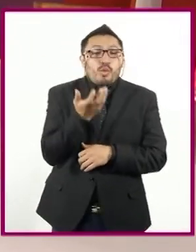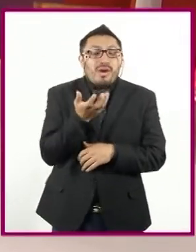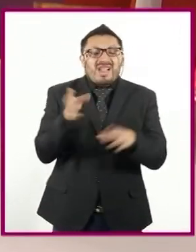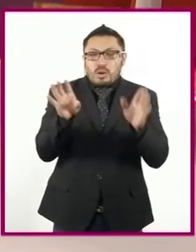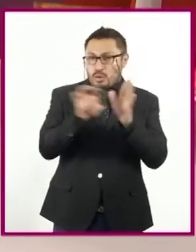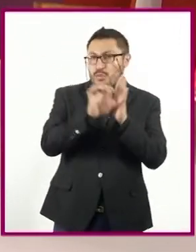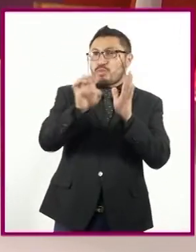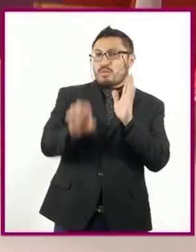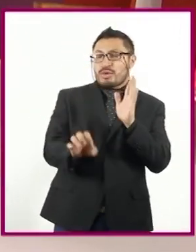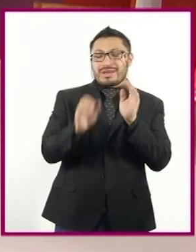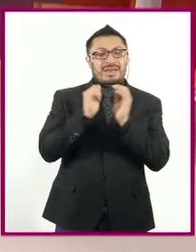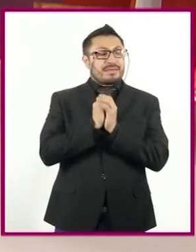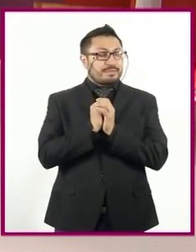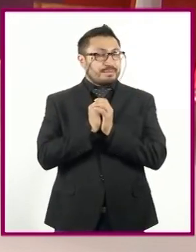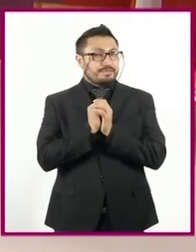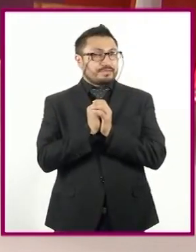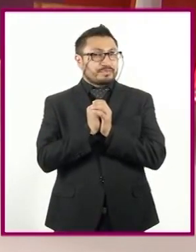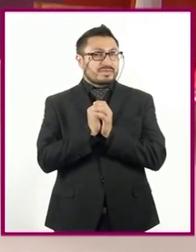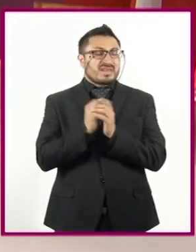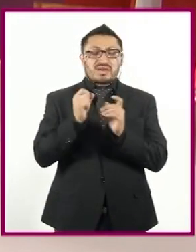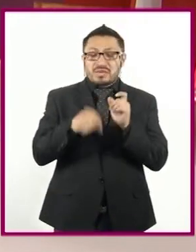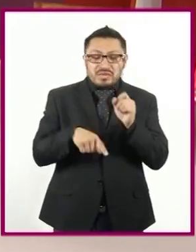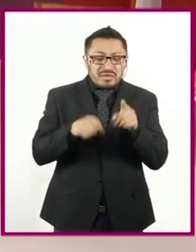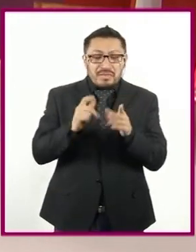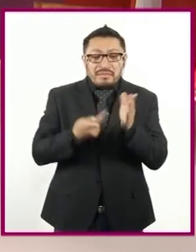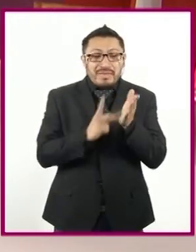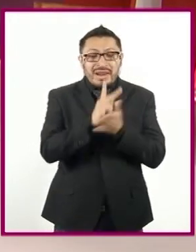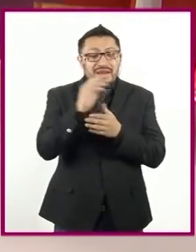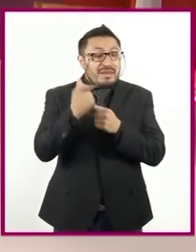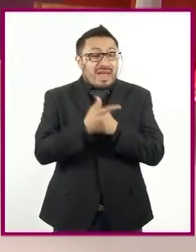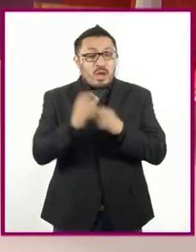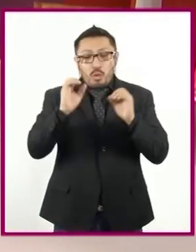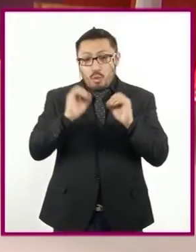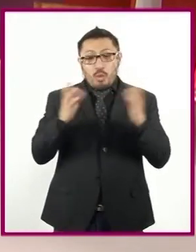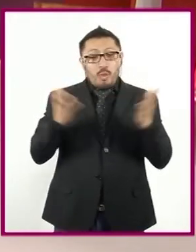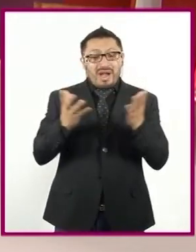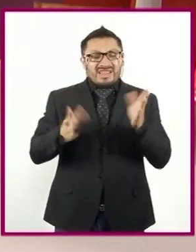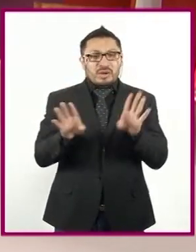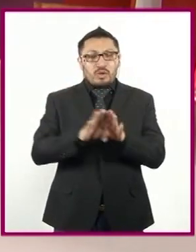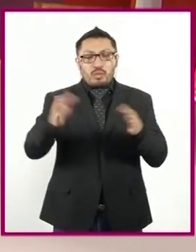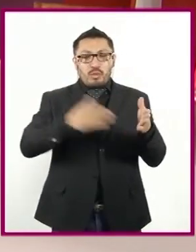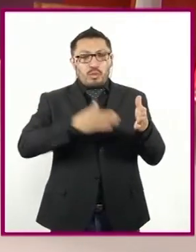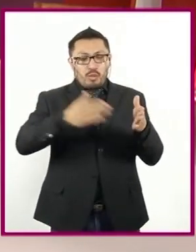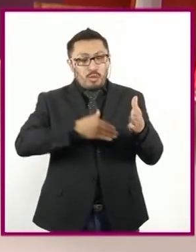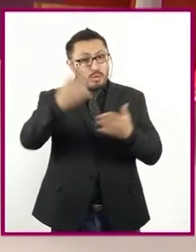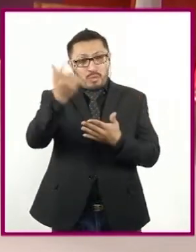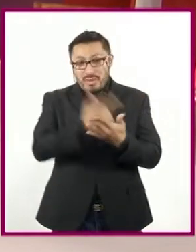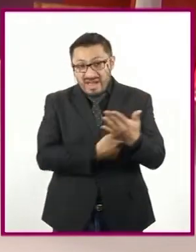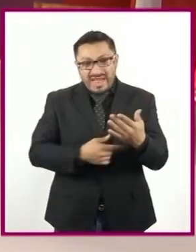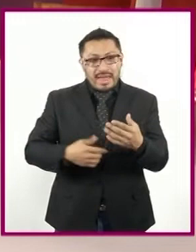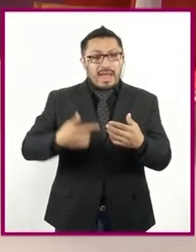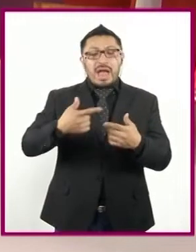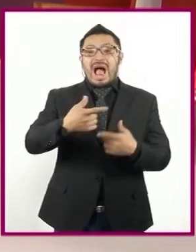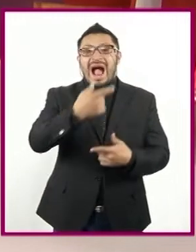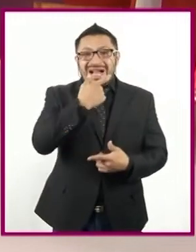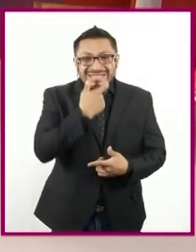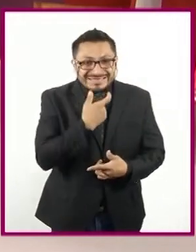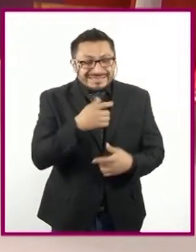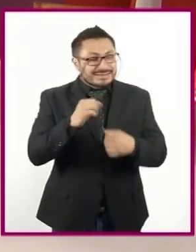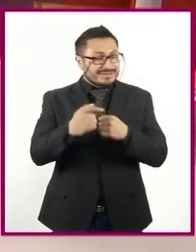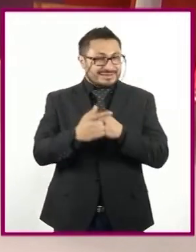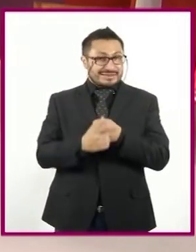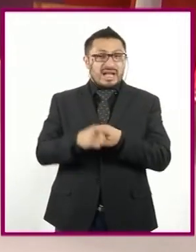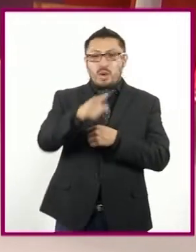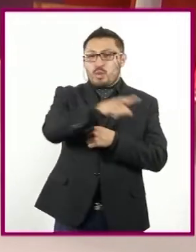por ejemplo, cultivar una planta o hacer una receta de cocina o de galletas, algo